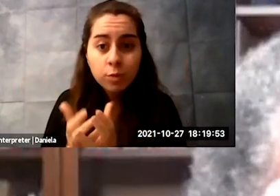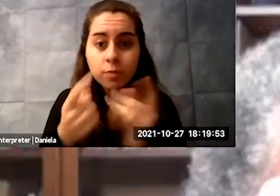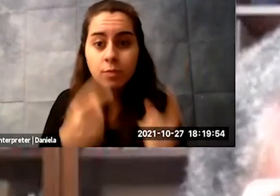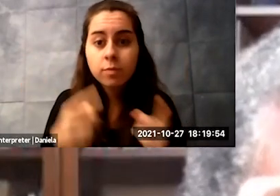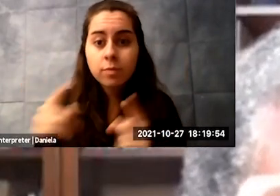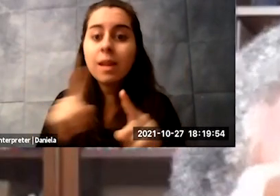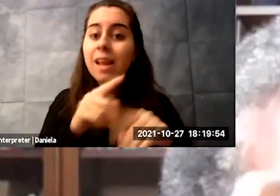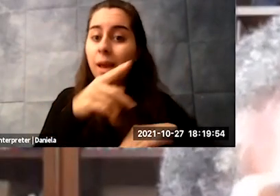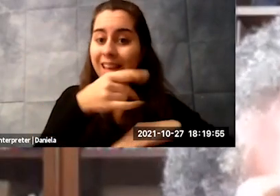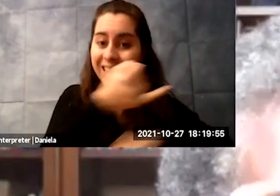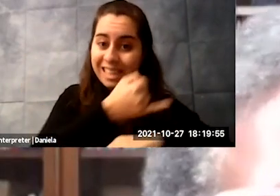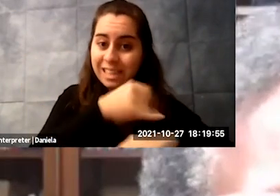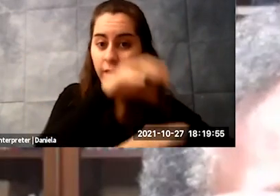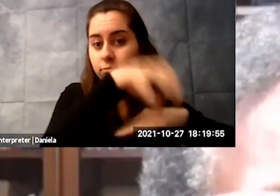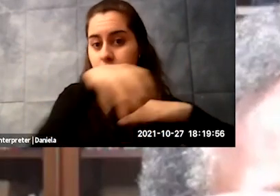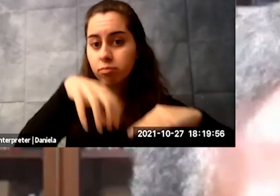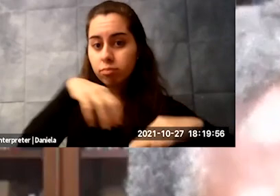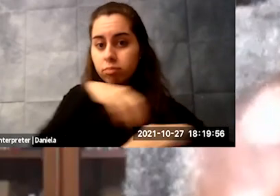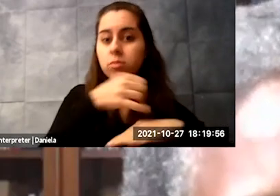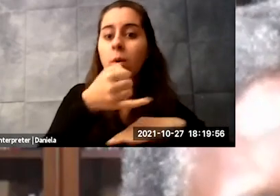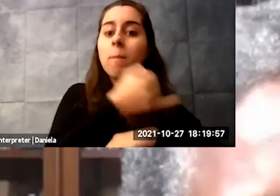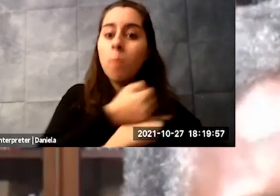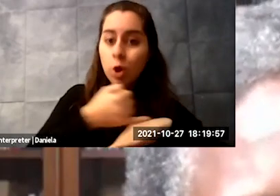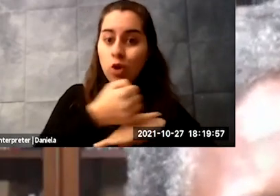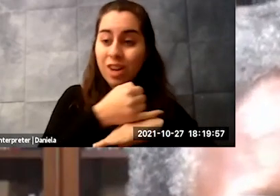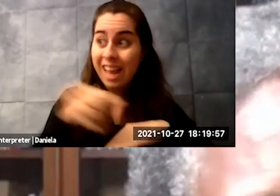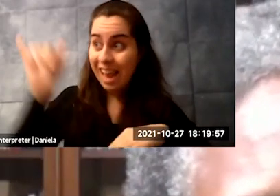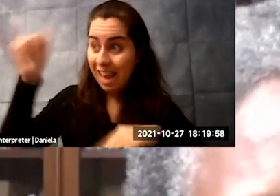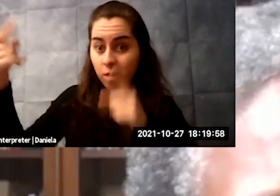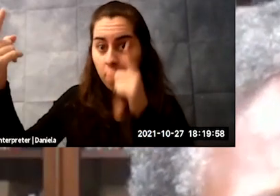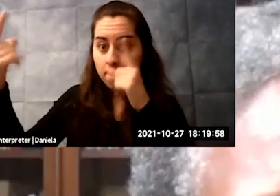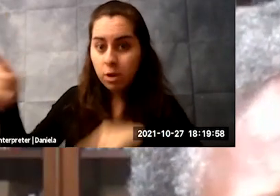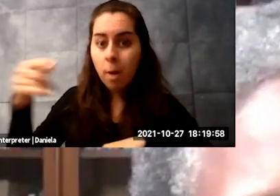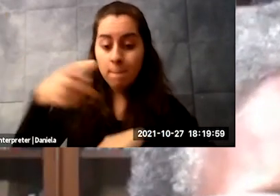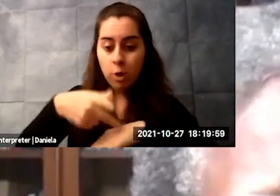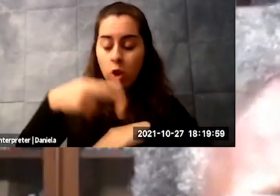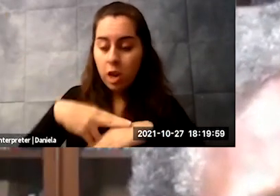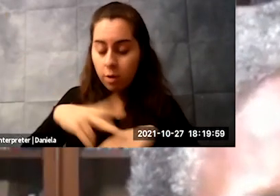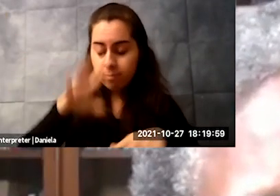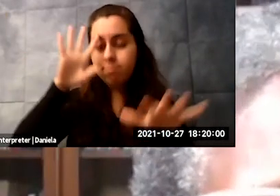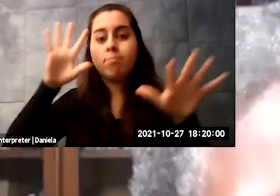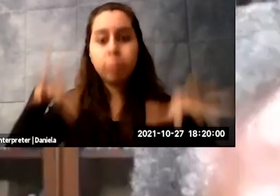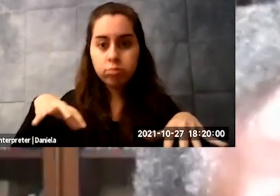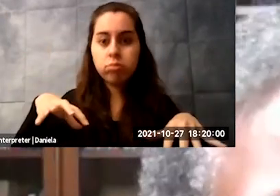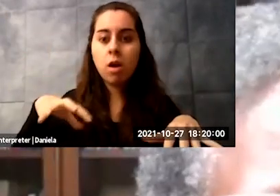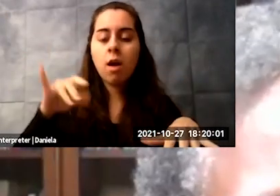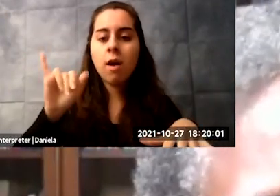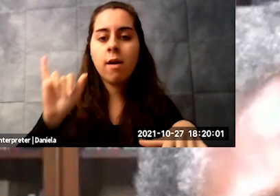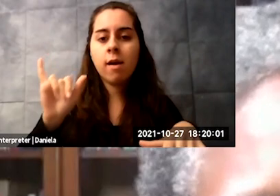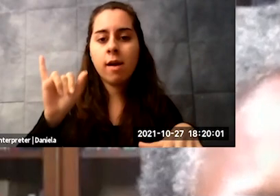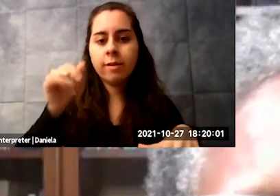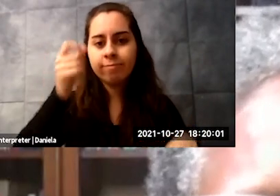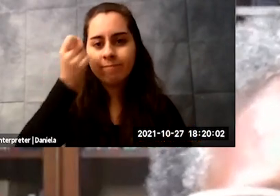islas de Puerto Rico, tuvo un impacto de jamaqueo muy fuerte y que yo creo que ayudó mucho al reconocimiento del racismo en Puerto